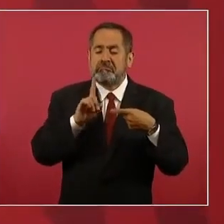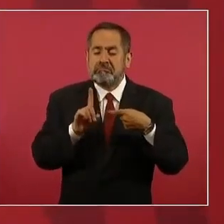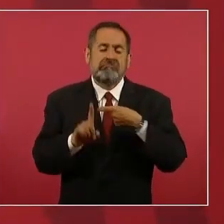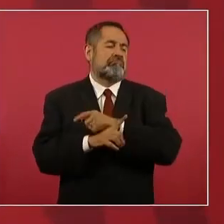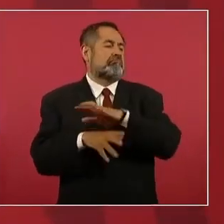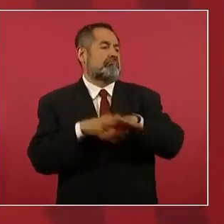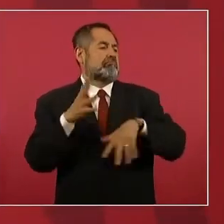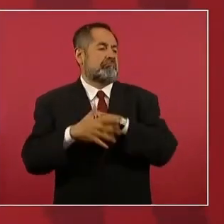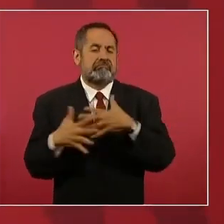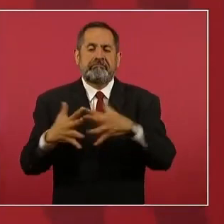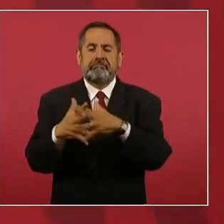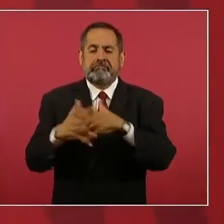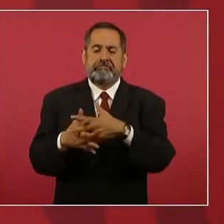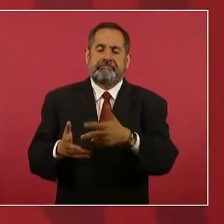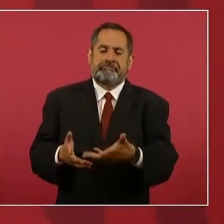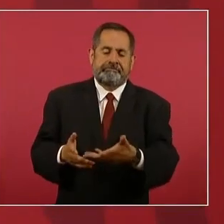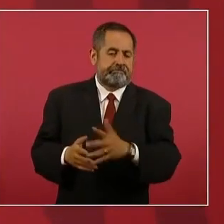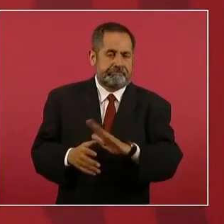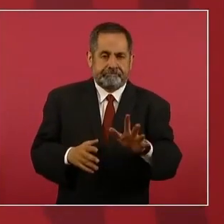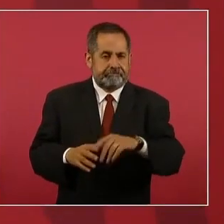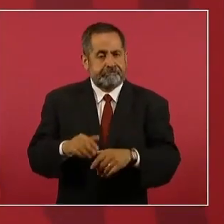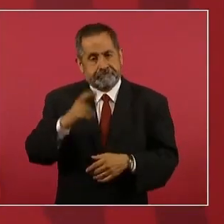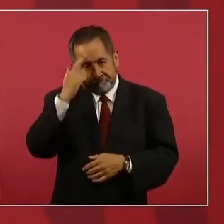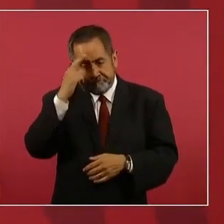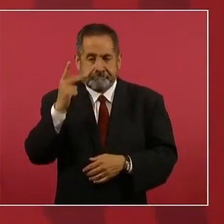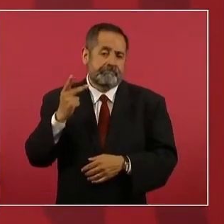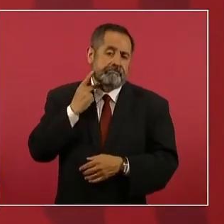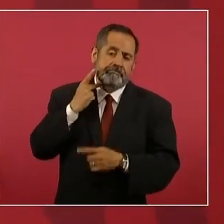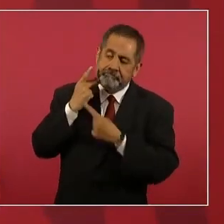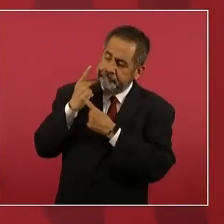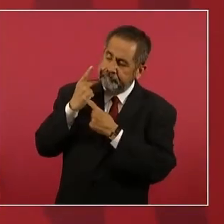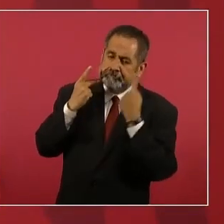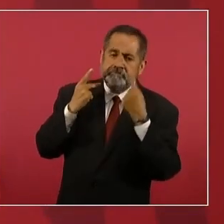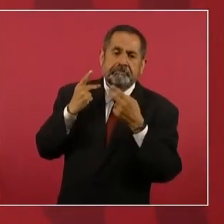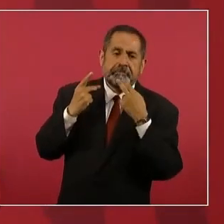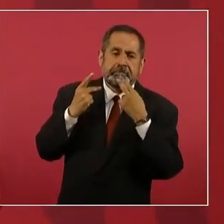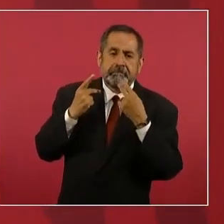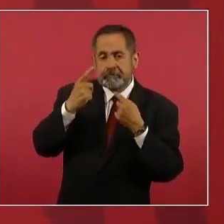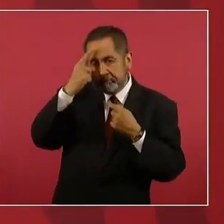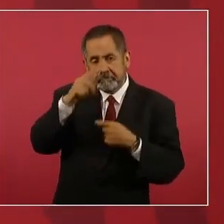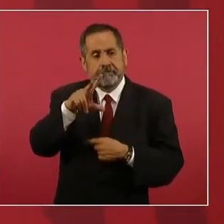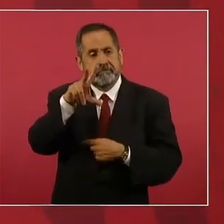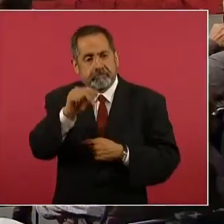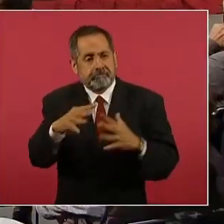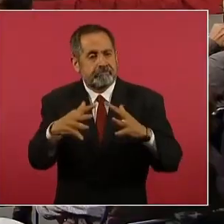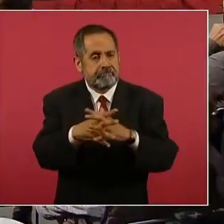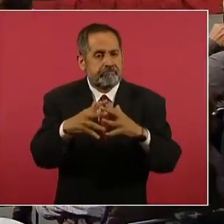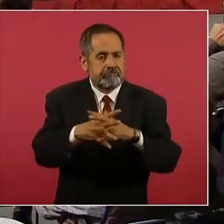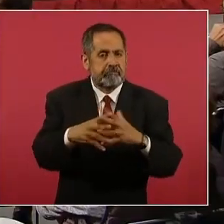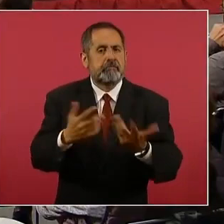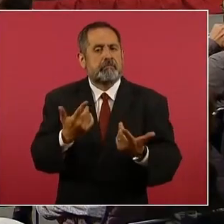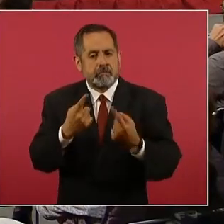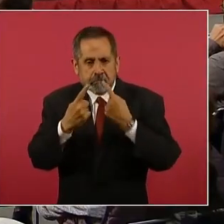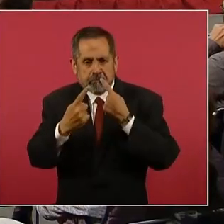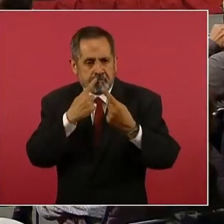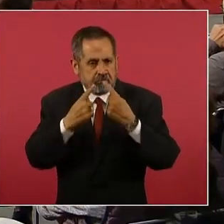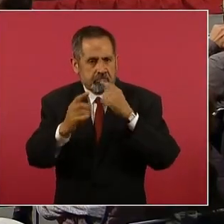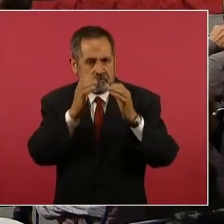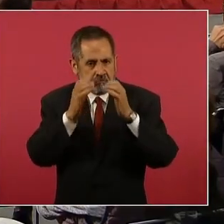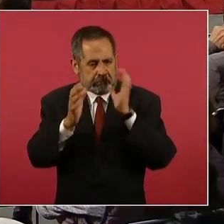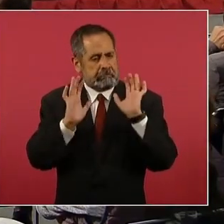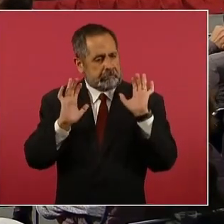Porque la política se inventó, entre otras cosas, para evitar la confrontación y la guerra.